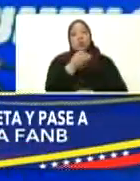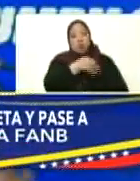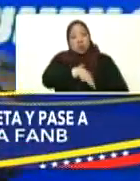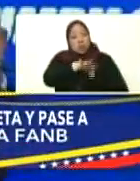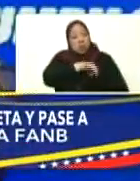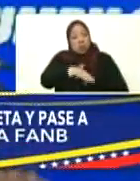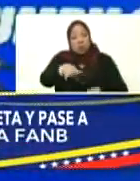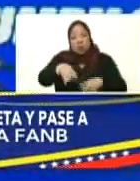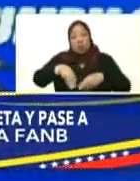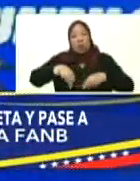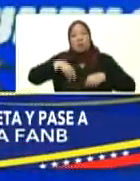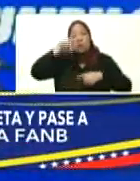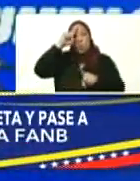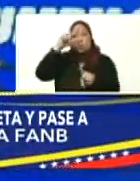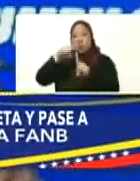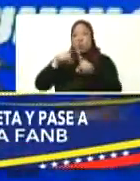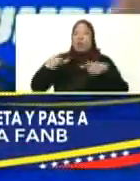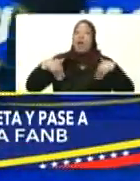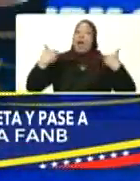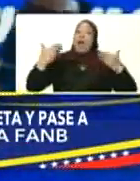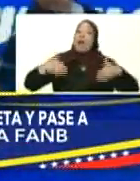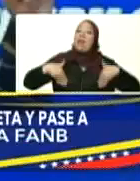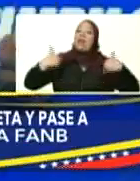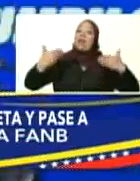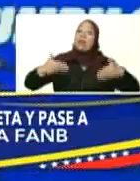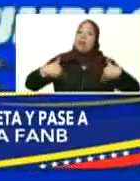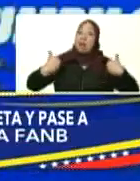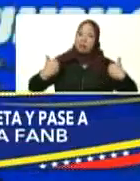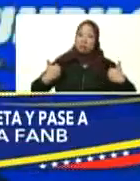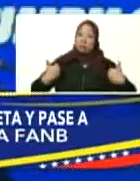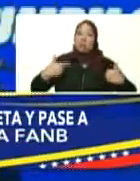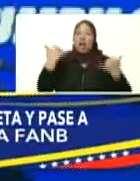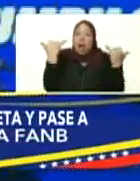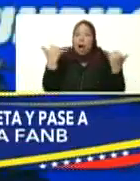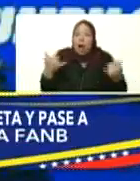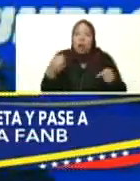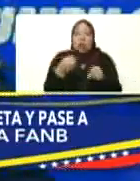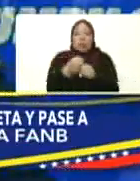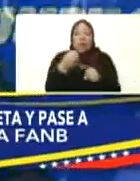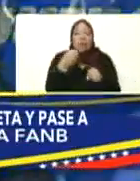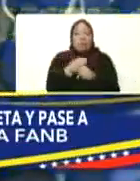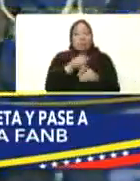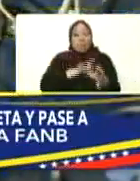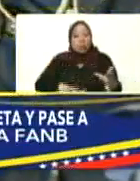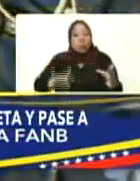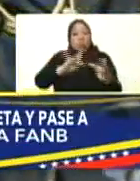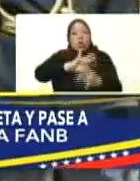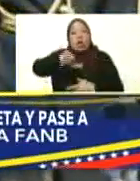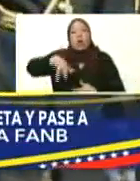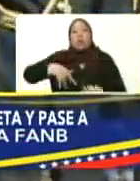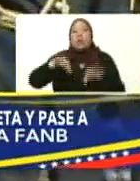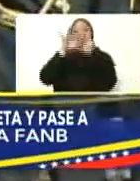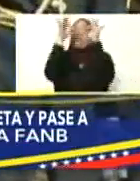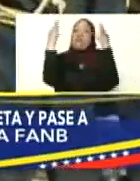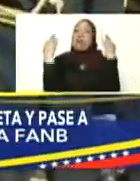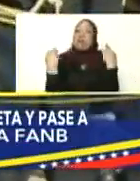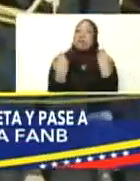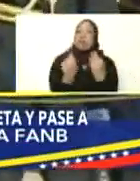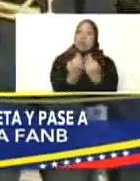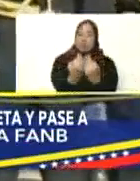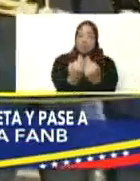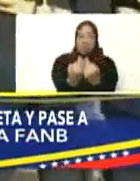satisfacciones, pero que también nos compromete más aún directamente con nuestras familias y de